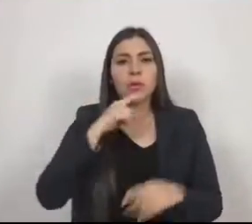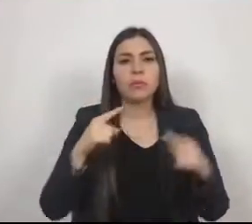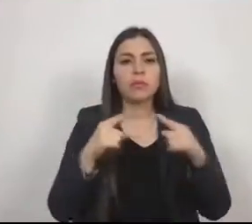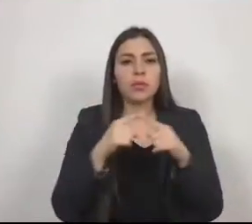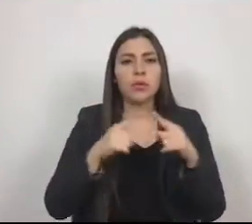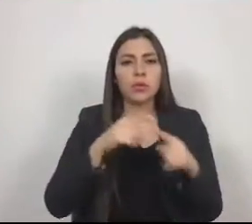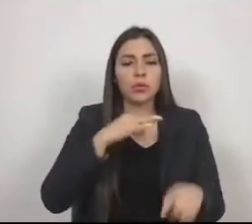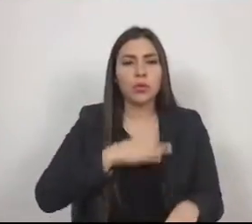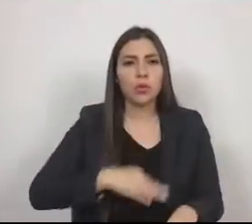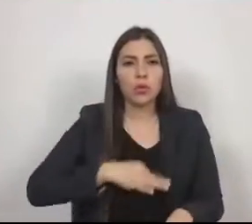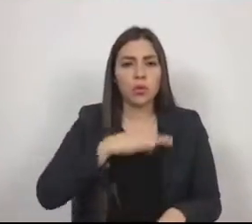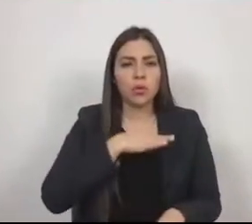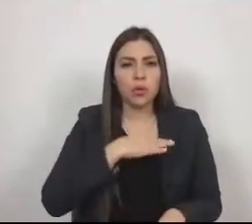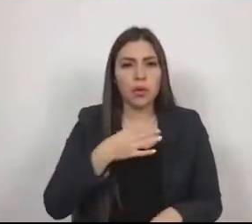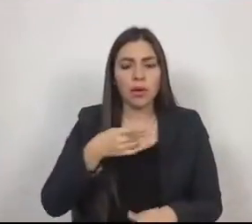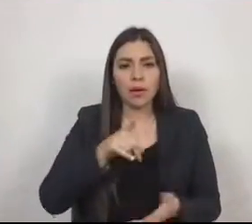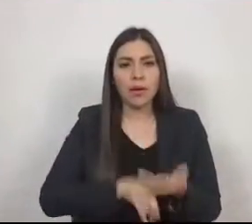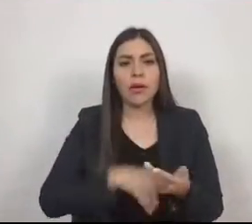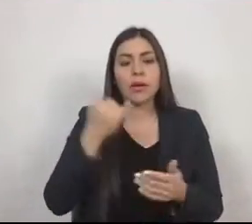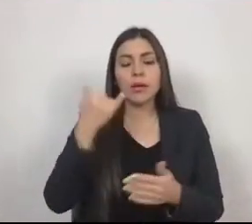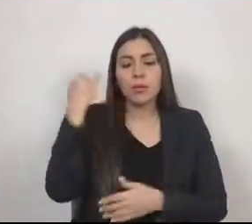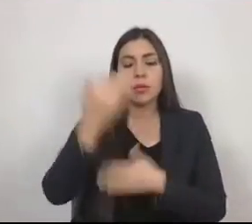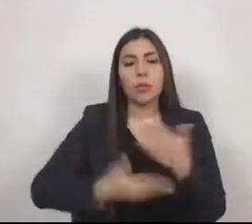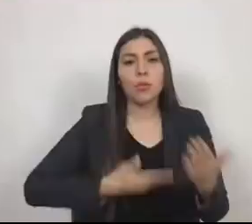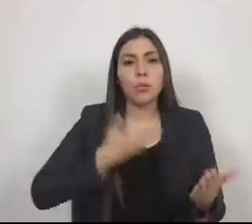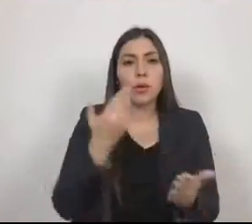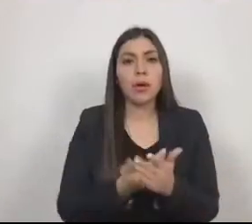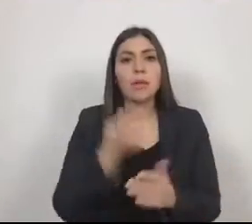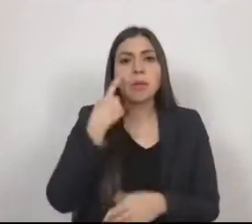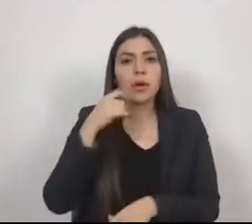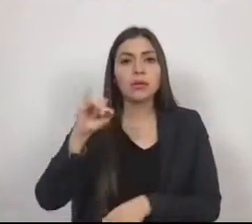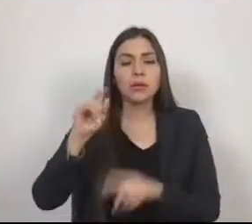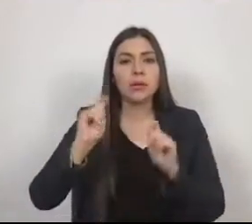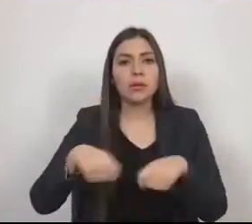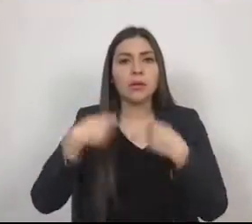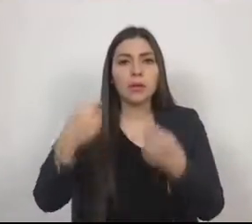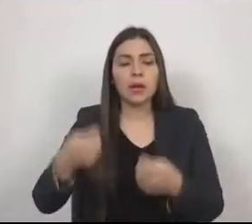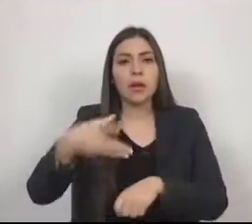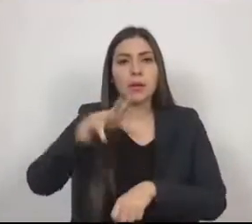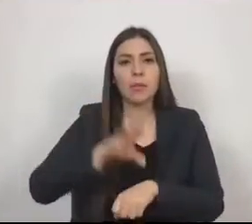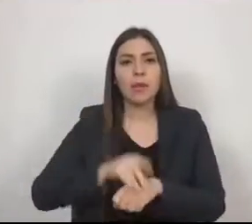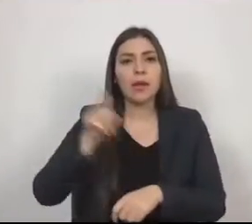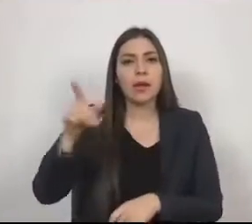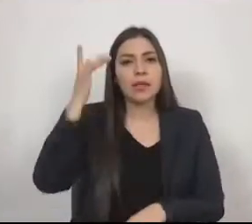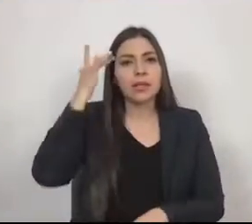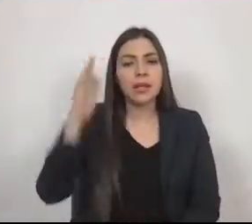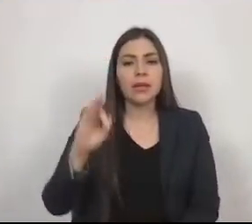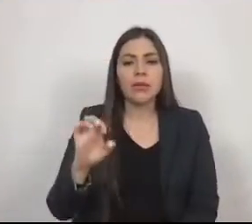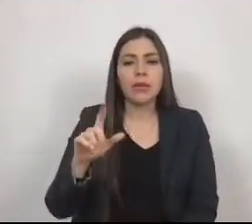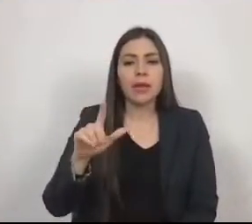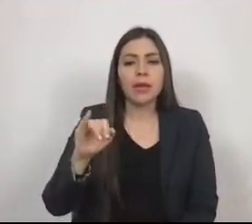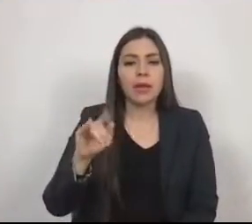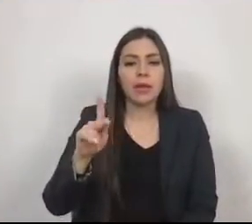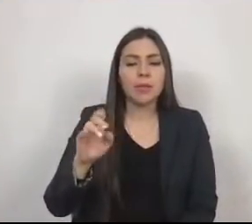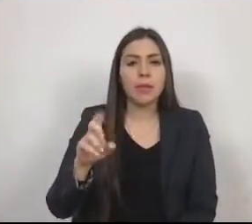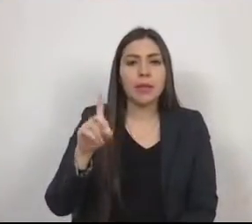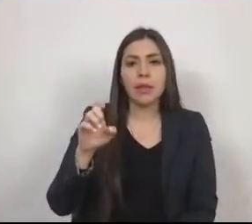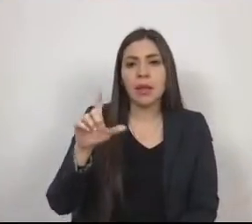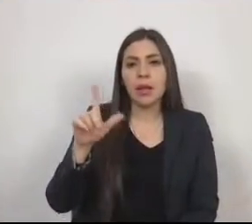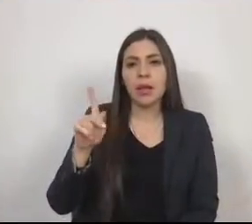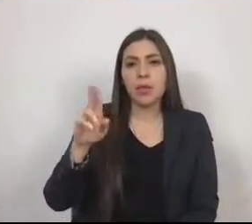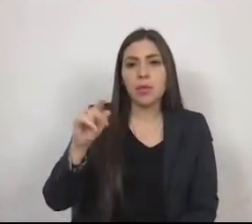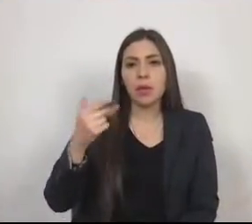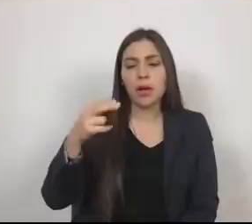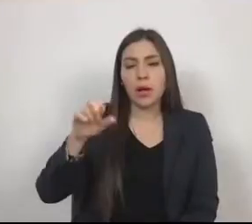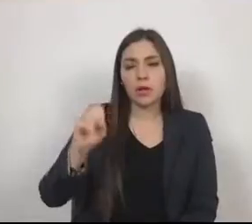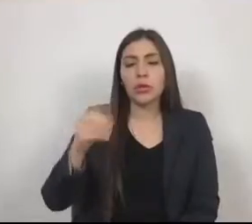y la iniciativa con proyecto de decreto por el que se autoriza al Honorable Ayuntamiento de San Felipe del Progreso del Estado de México a